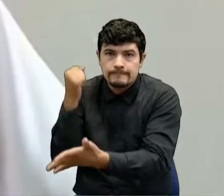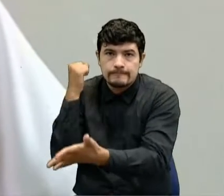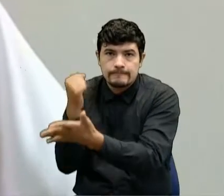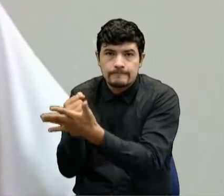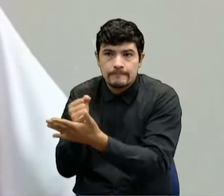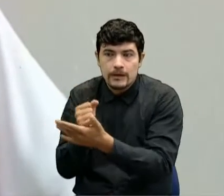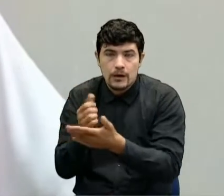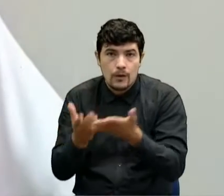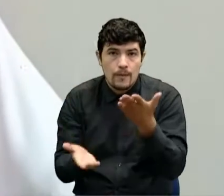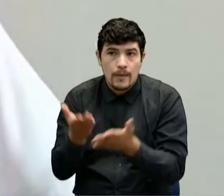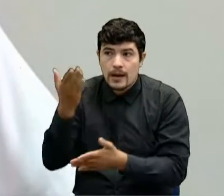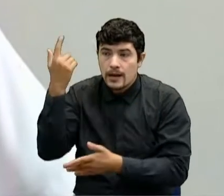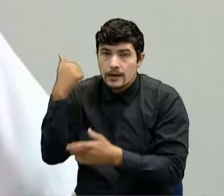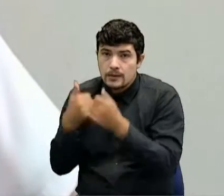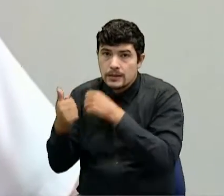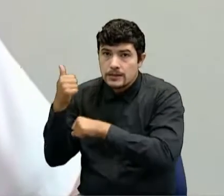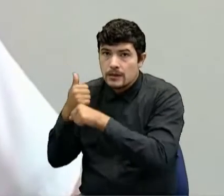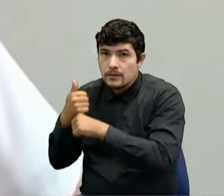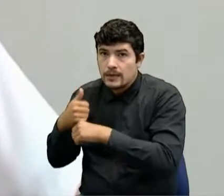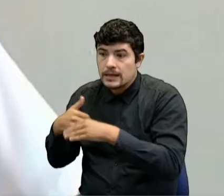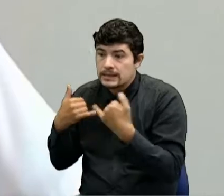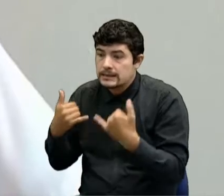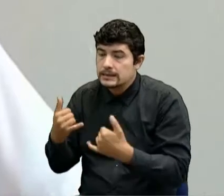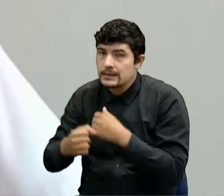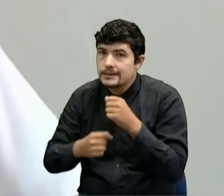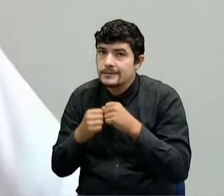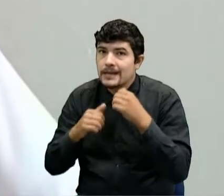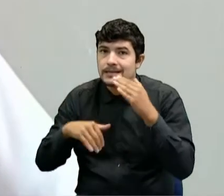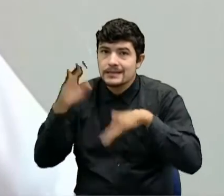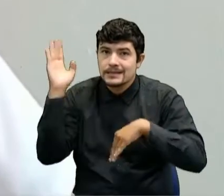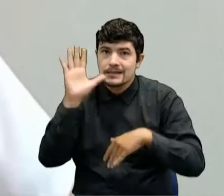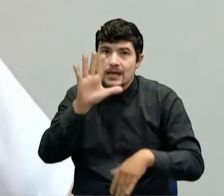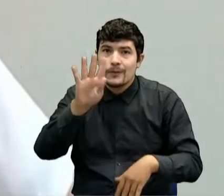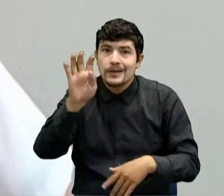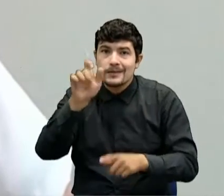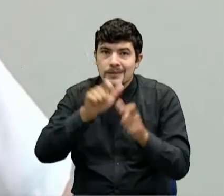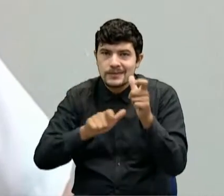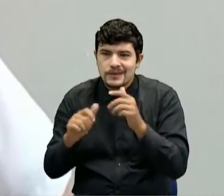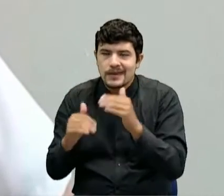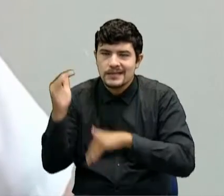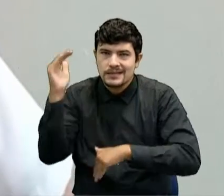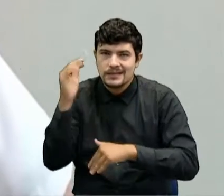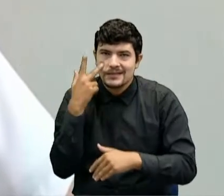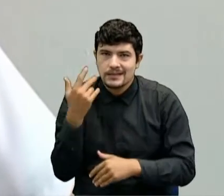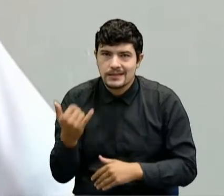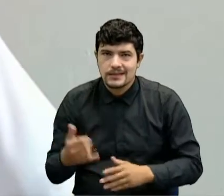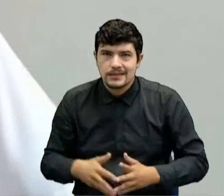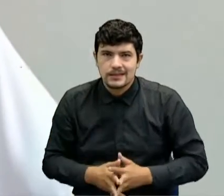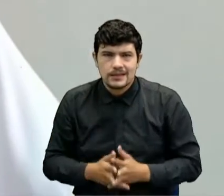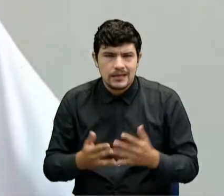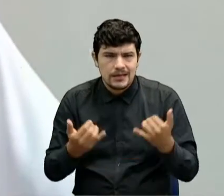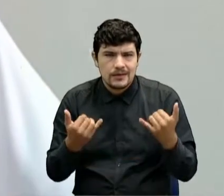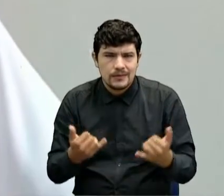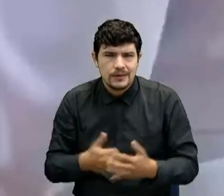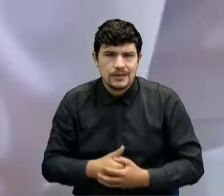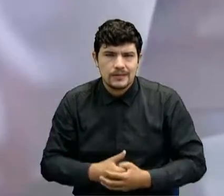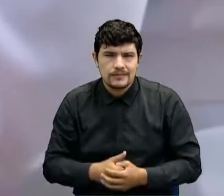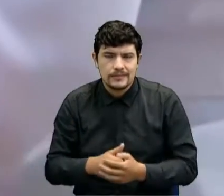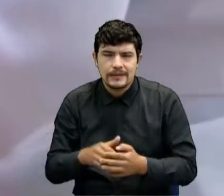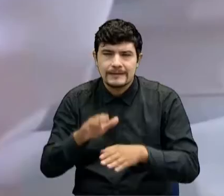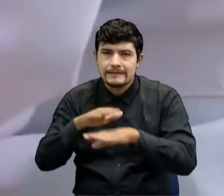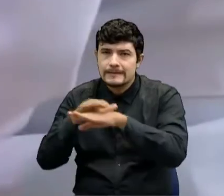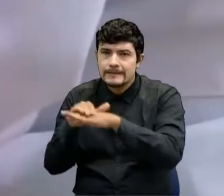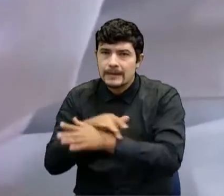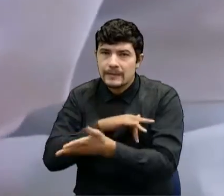comparativamente con el 2019. Todos los indicadores de gestión de la Policía Metropolitana están en rojo.